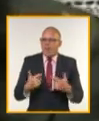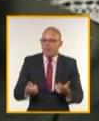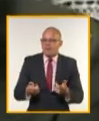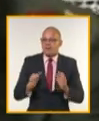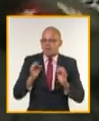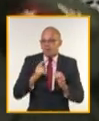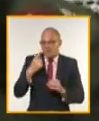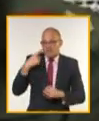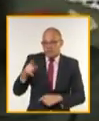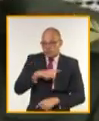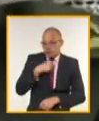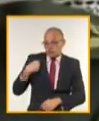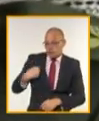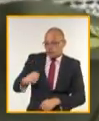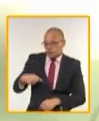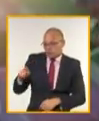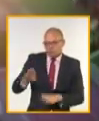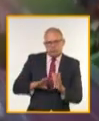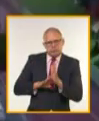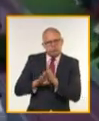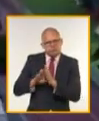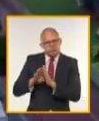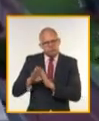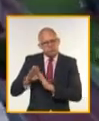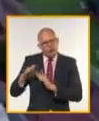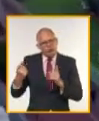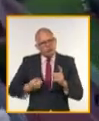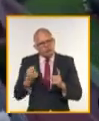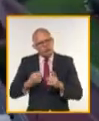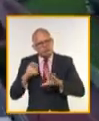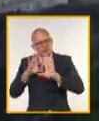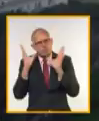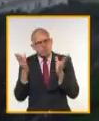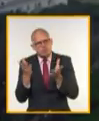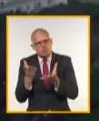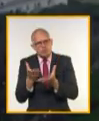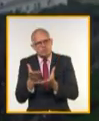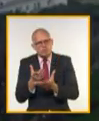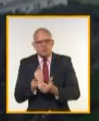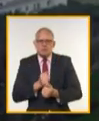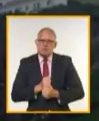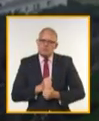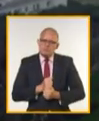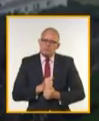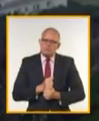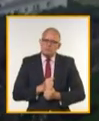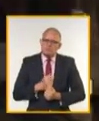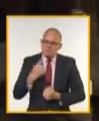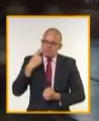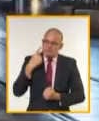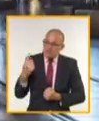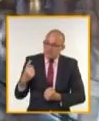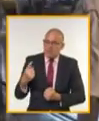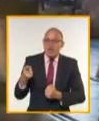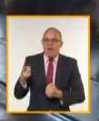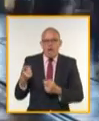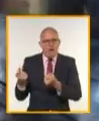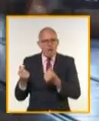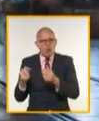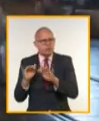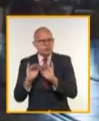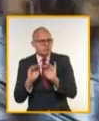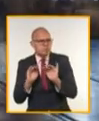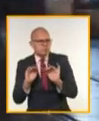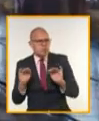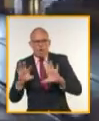económicos que está alcanzando, por la actividad, la estabilidad que ha logrado, de modo